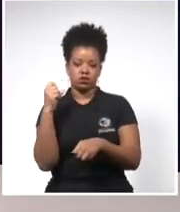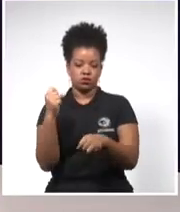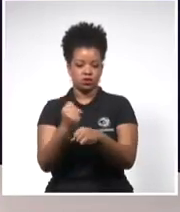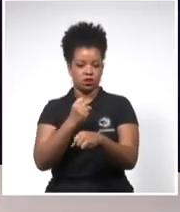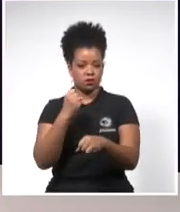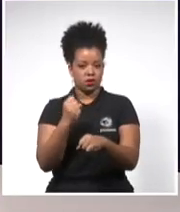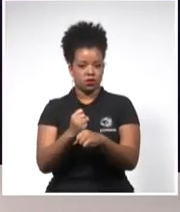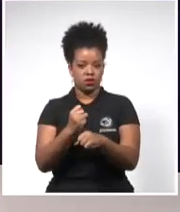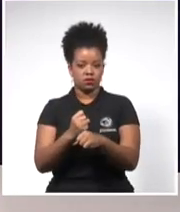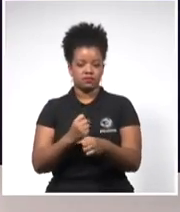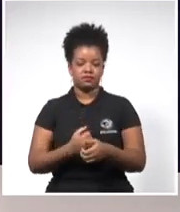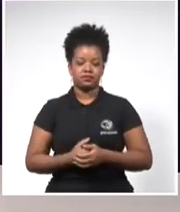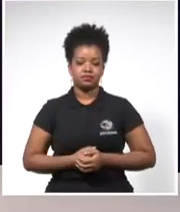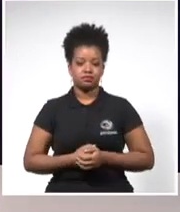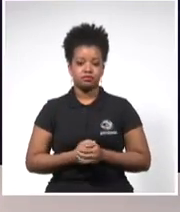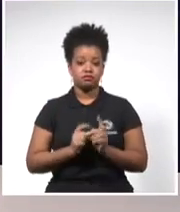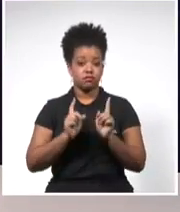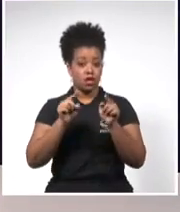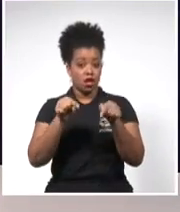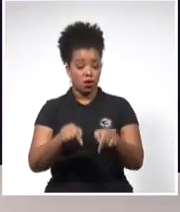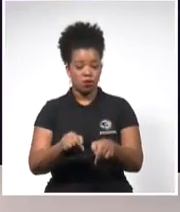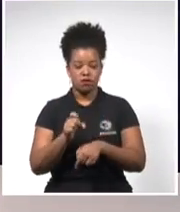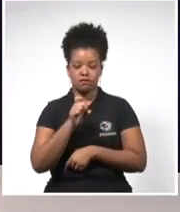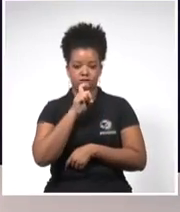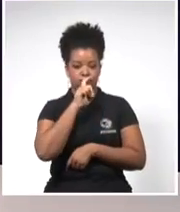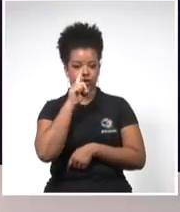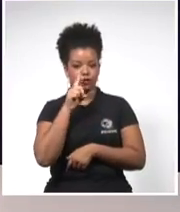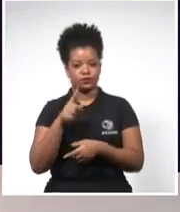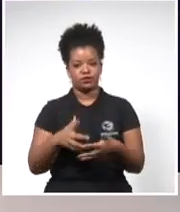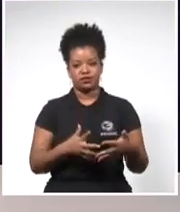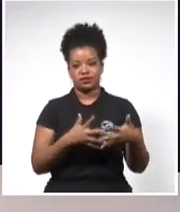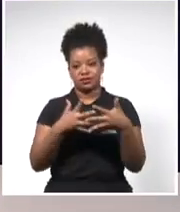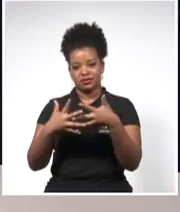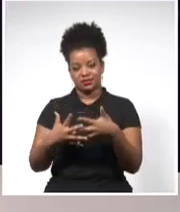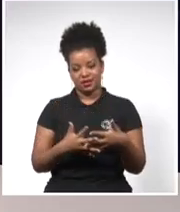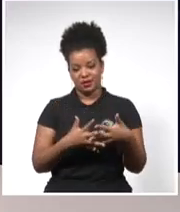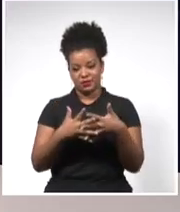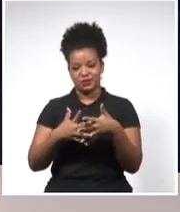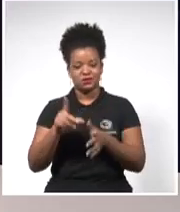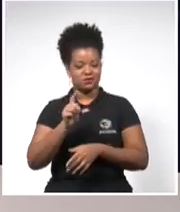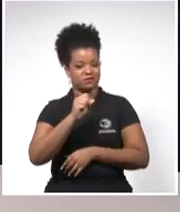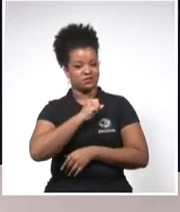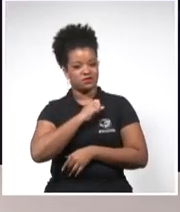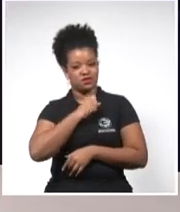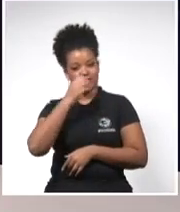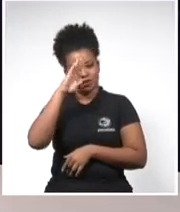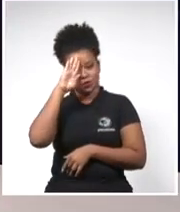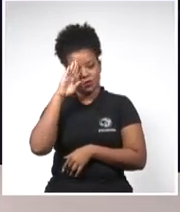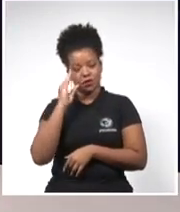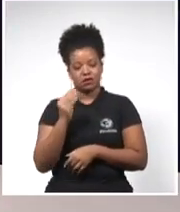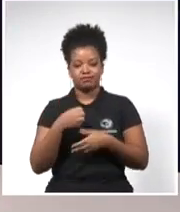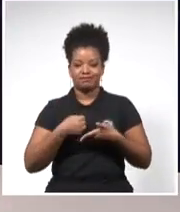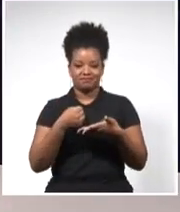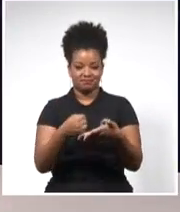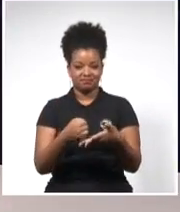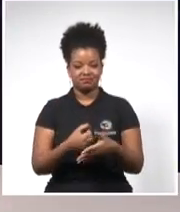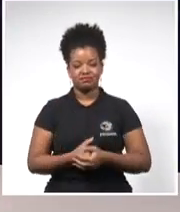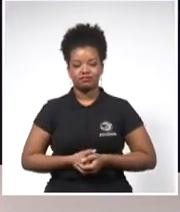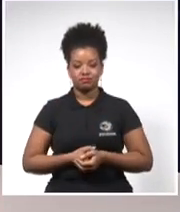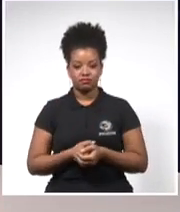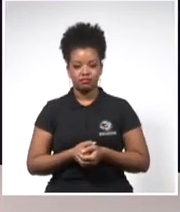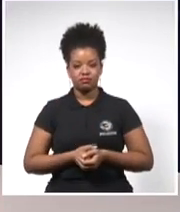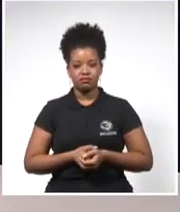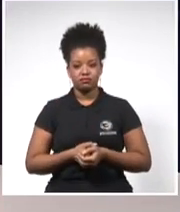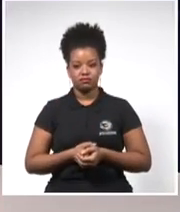sido objeto de la más grosera campaña de difamación por parte de los Estados Unidos y del actual gobierno brasileño.